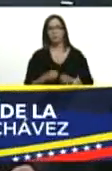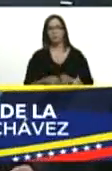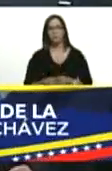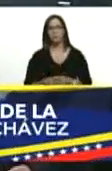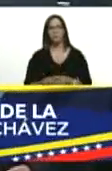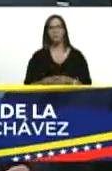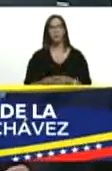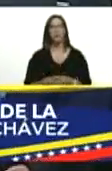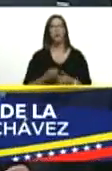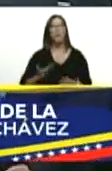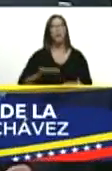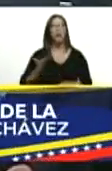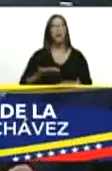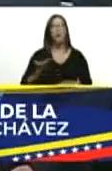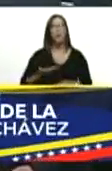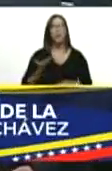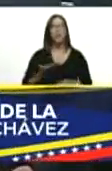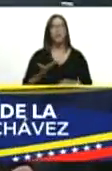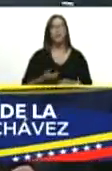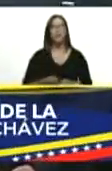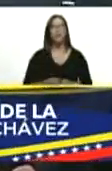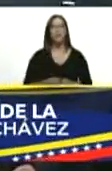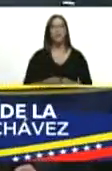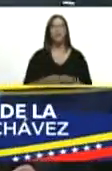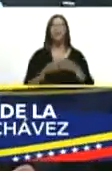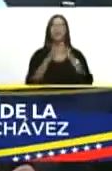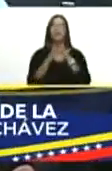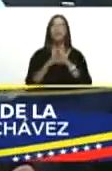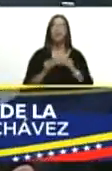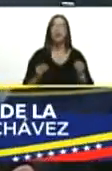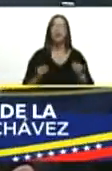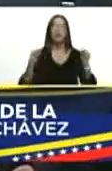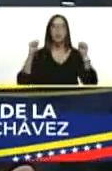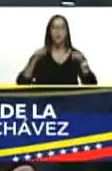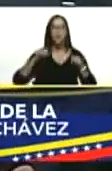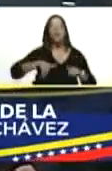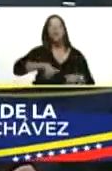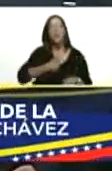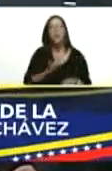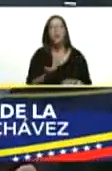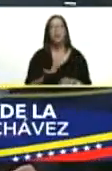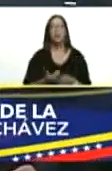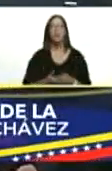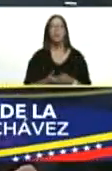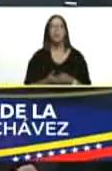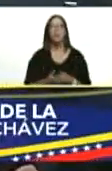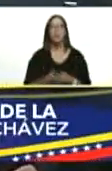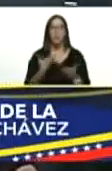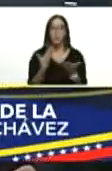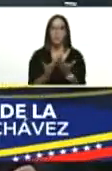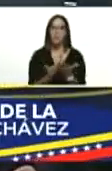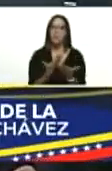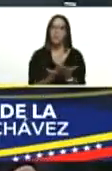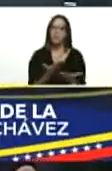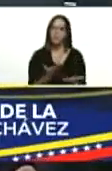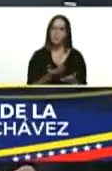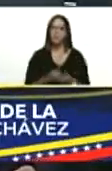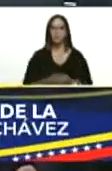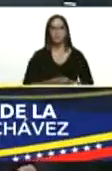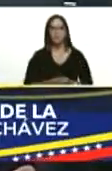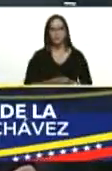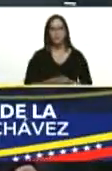lo más importante de todo lo que nosotros hoy pudiéramos replantearnos,